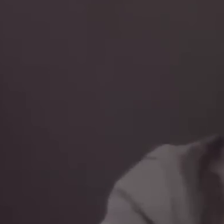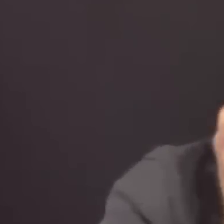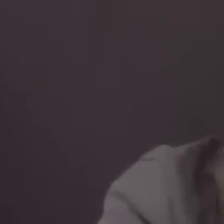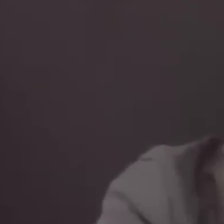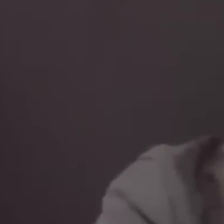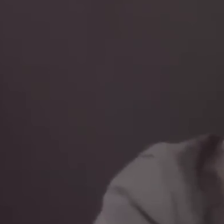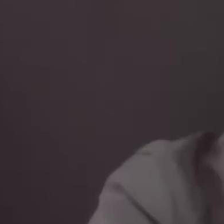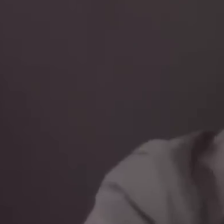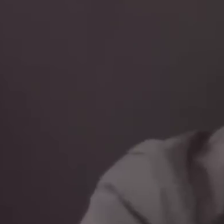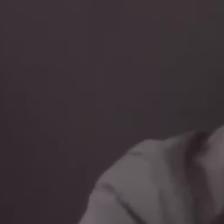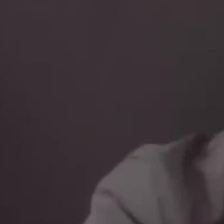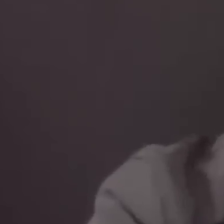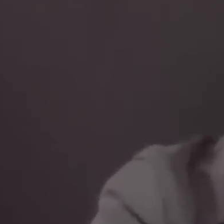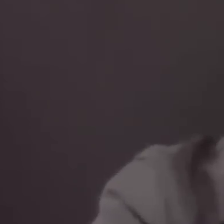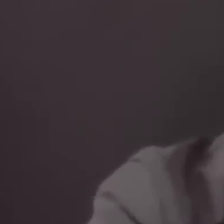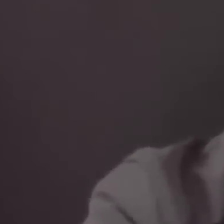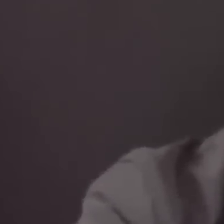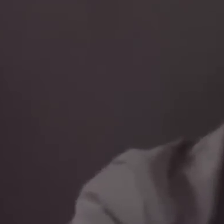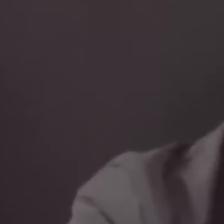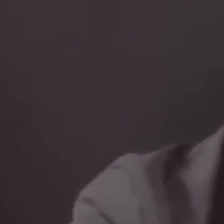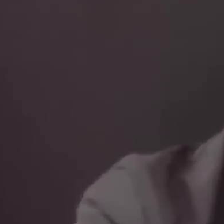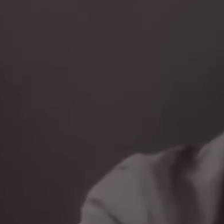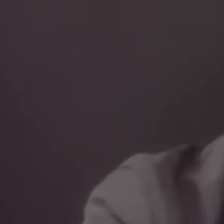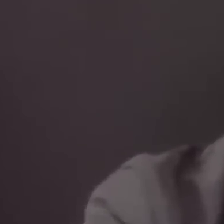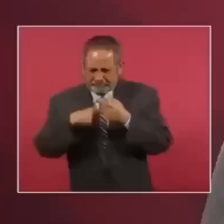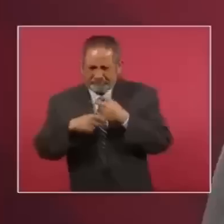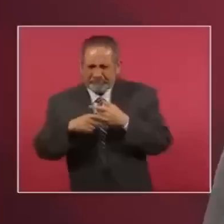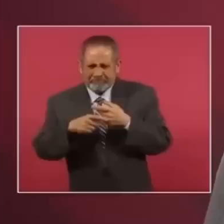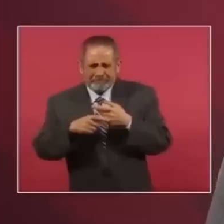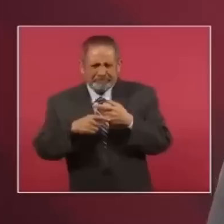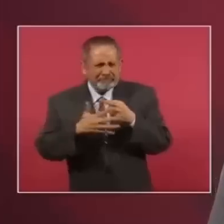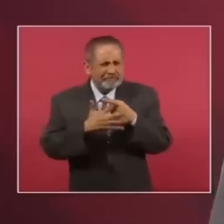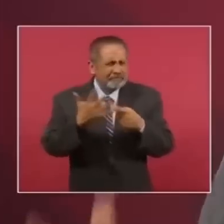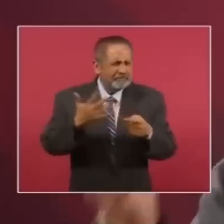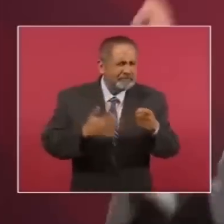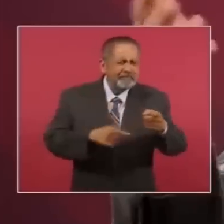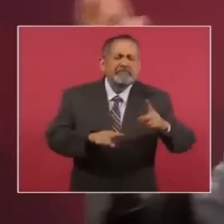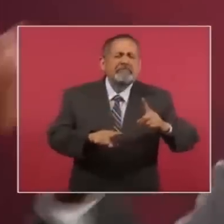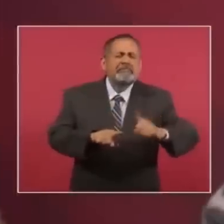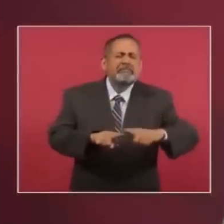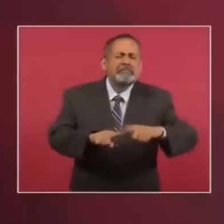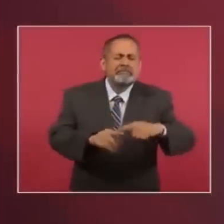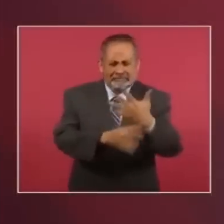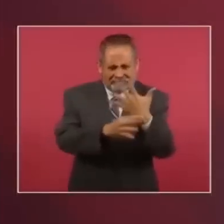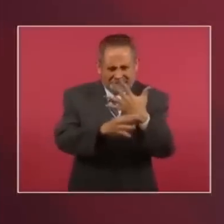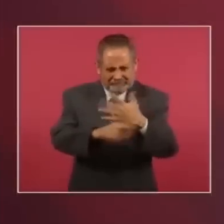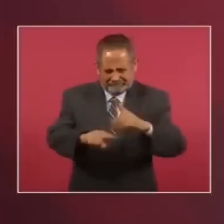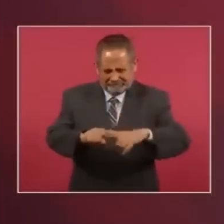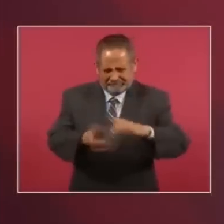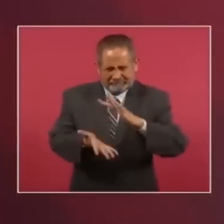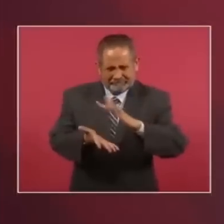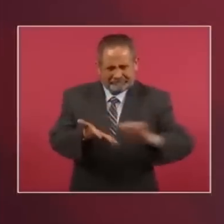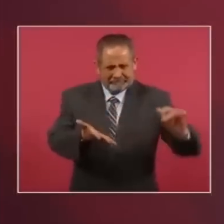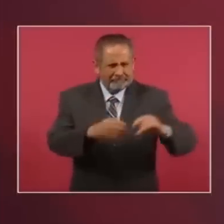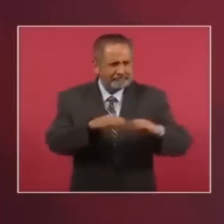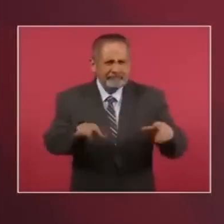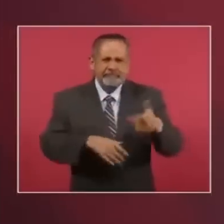este intercambio de pareceres entre el presidente y el reportero de Proceso. ¿Quién es